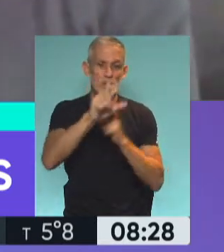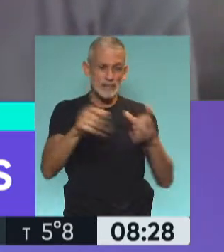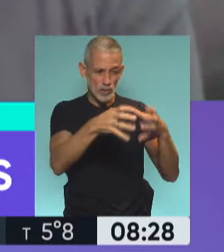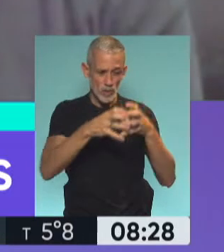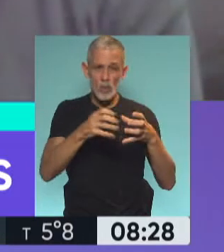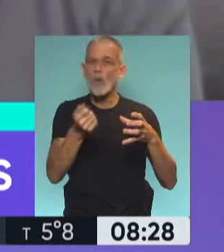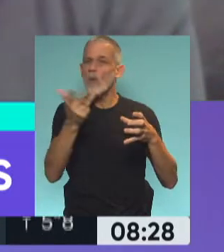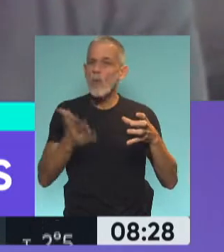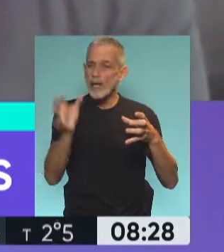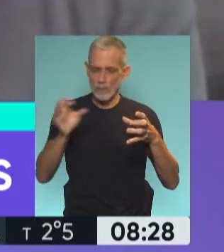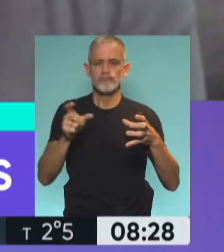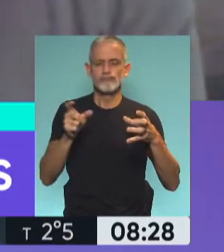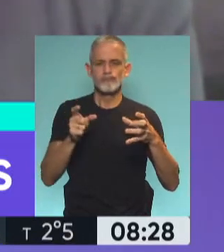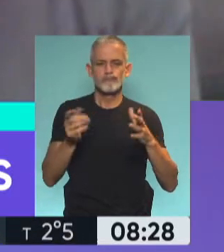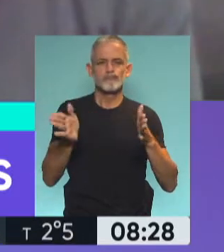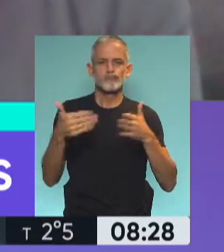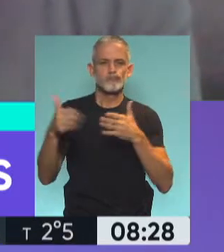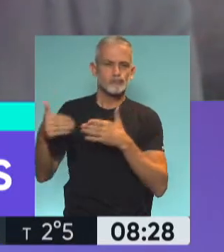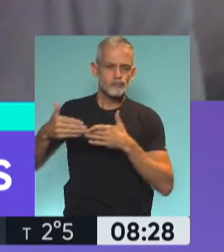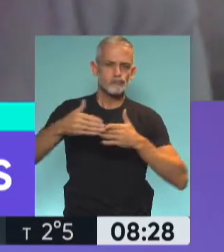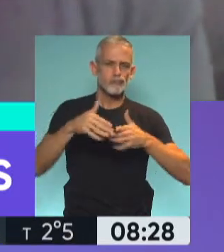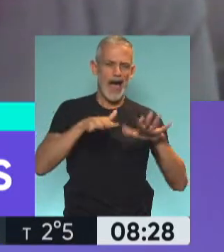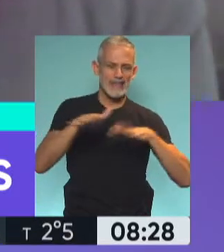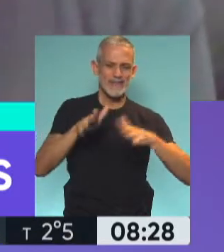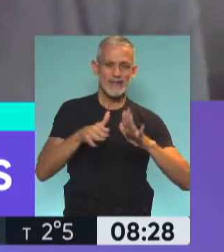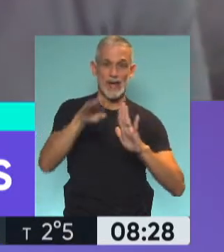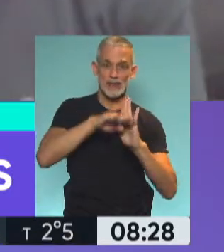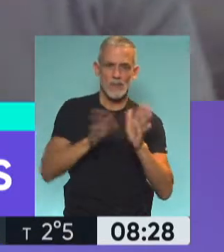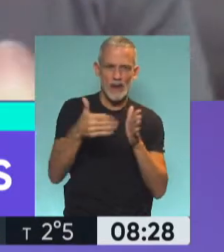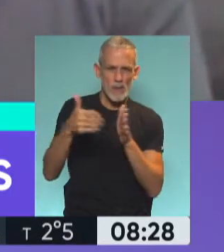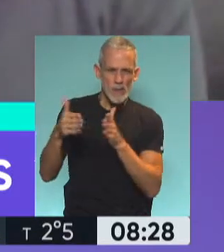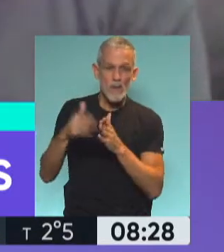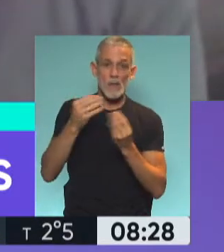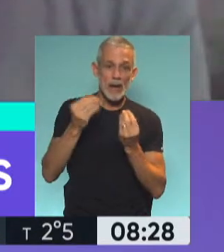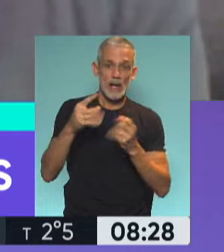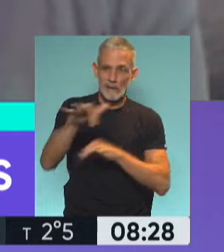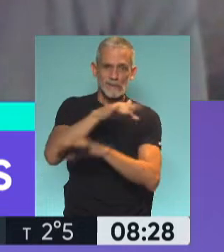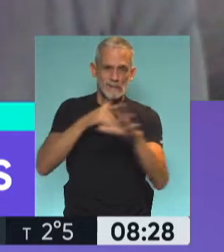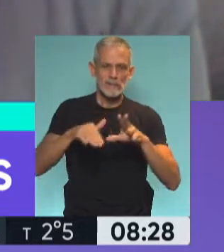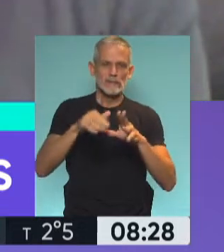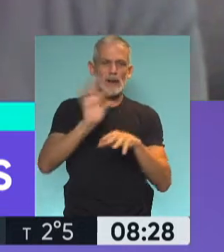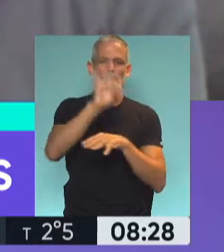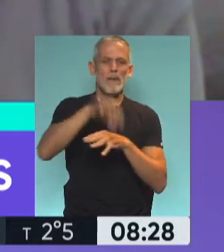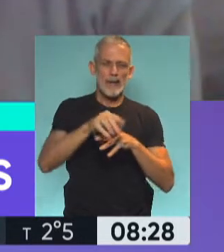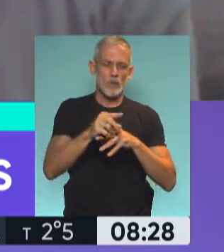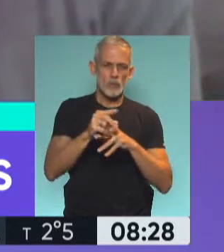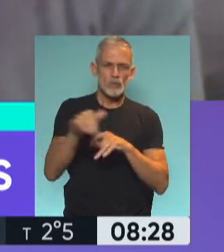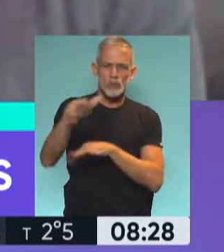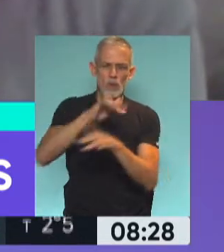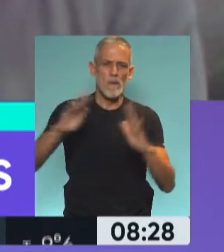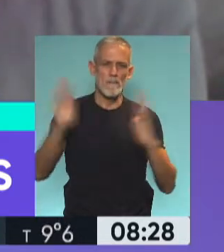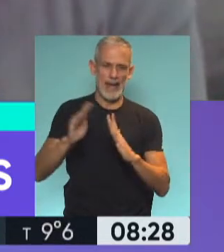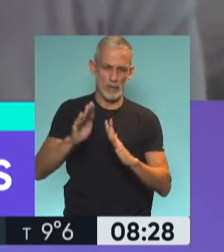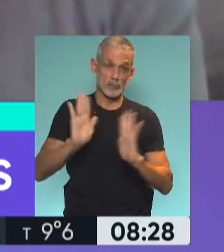empiezan a empezar a restringir algunas actividades para evitar que la gente haga circular comunitariamente el virus. Así que en